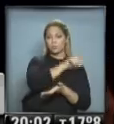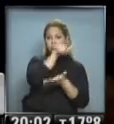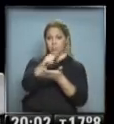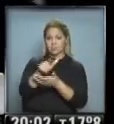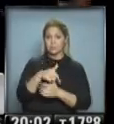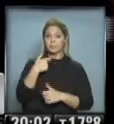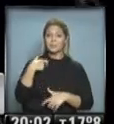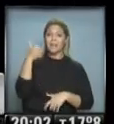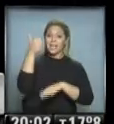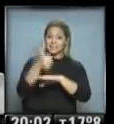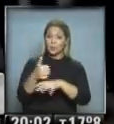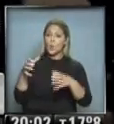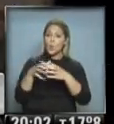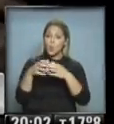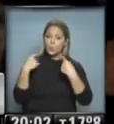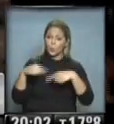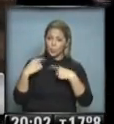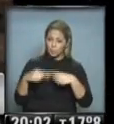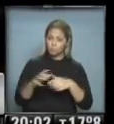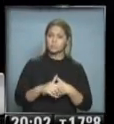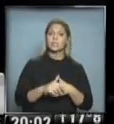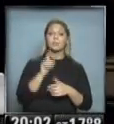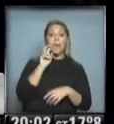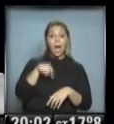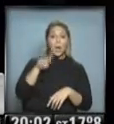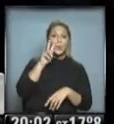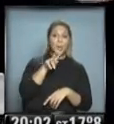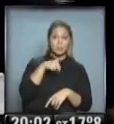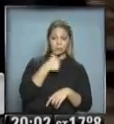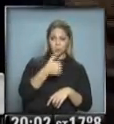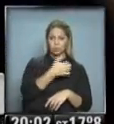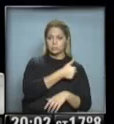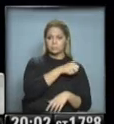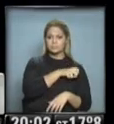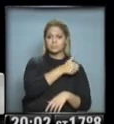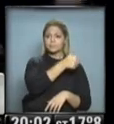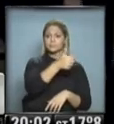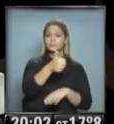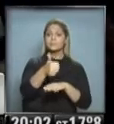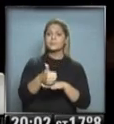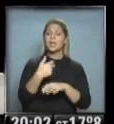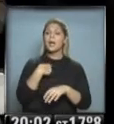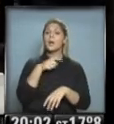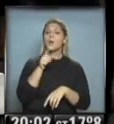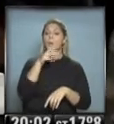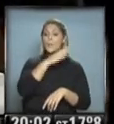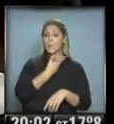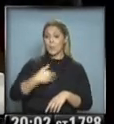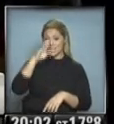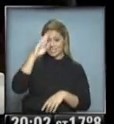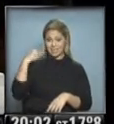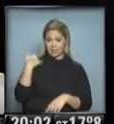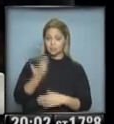grupos musicales locales que estuvieron animando la velada y ahí estamos viendo a la presidenta de la Nación en su llegada, porque tras